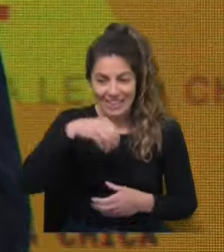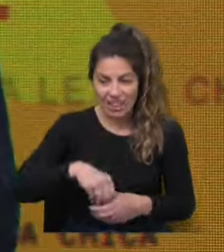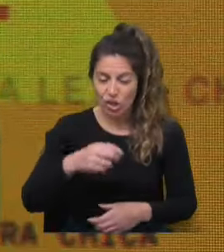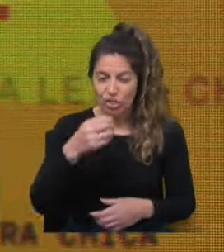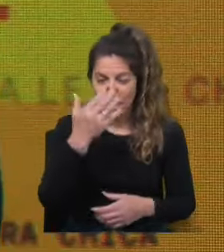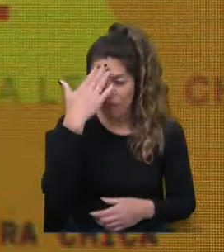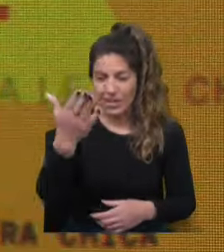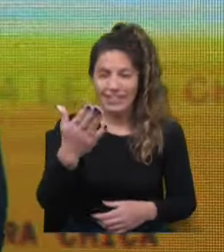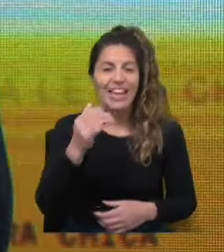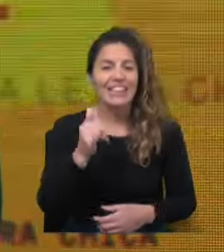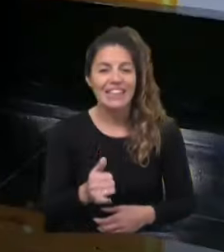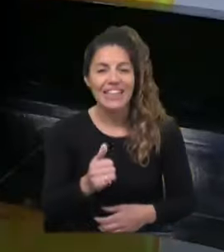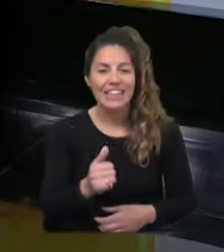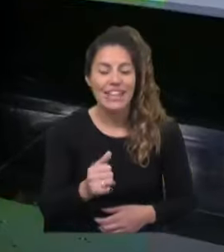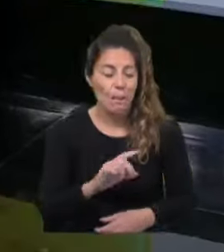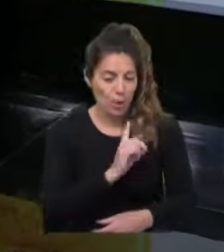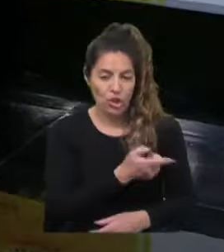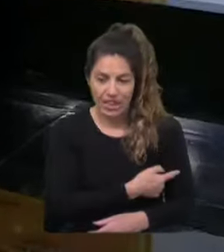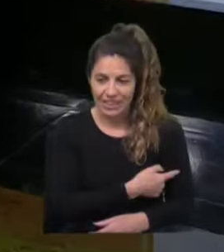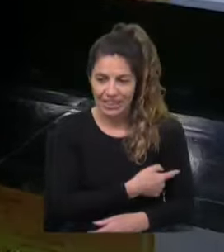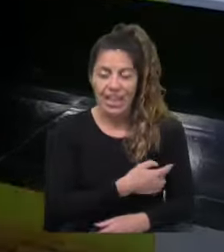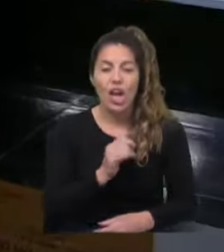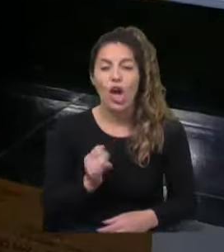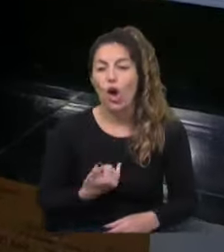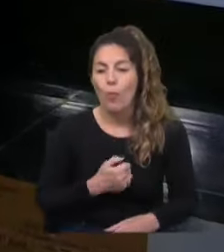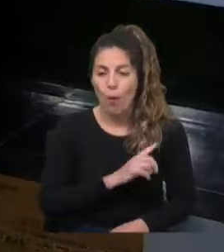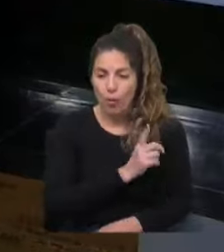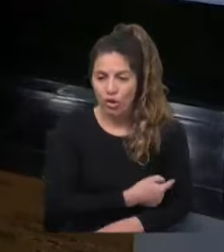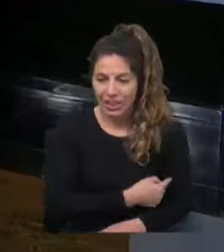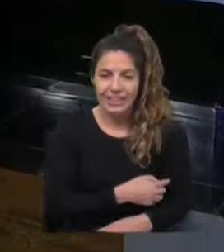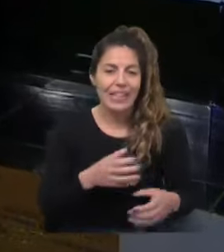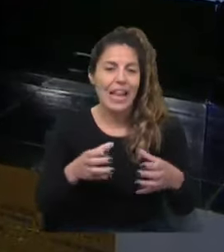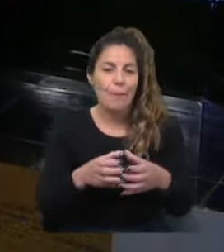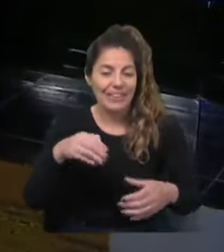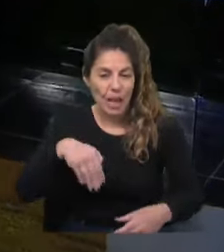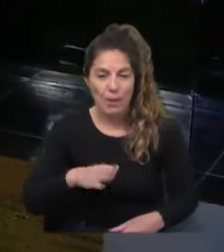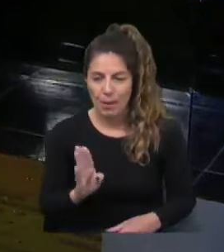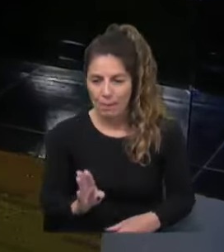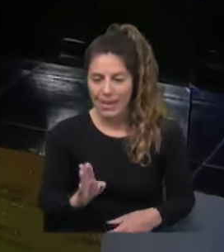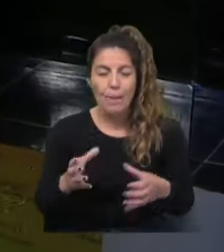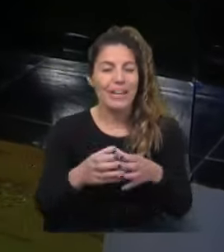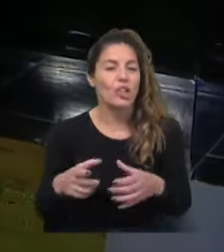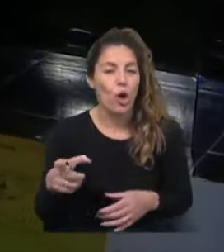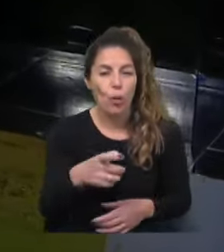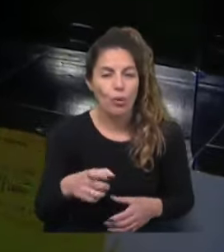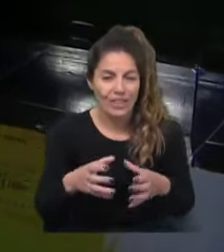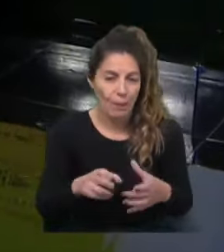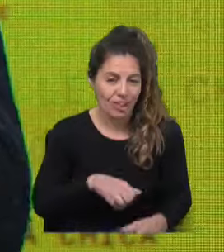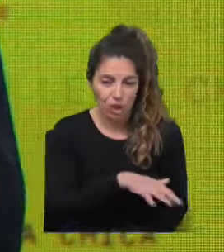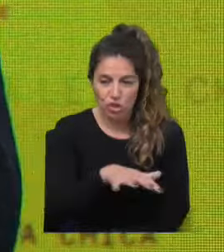Amplio tiene que ser potente, como son potentes la pata del MPP, la pata del Partido Comunista, del Partido